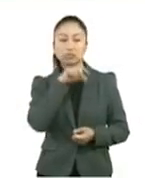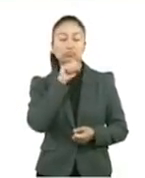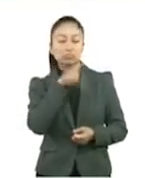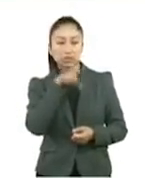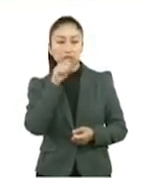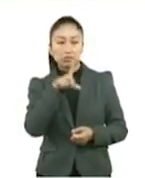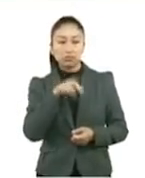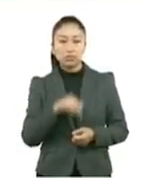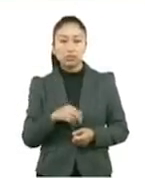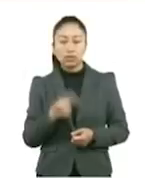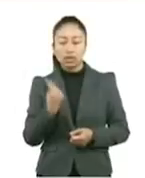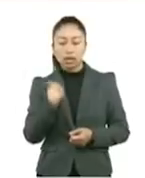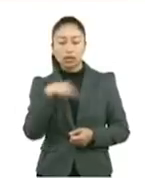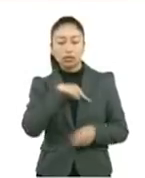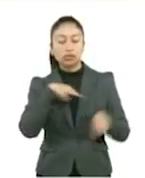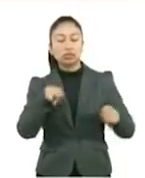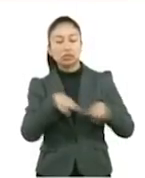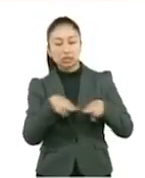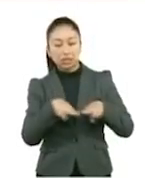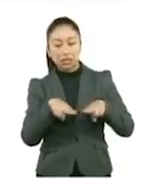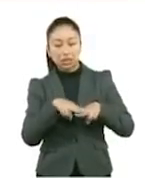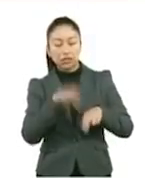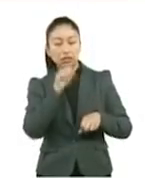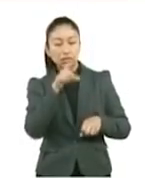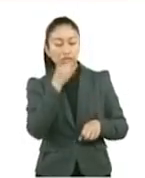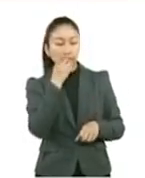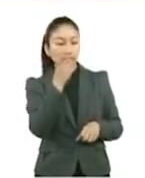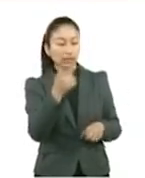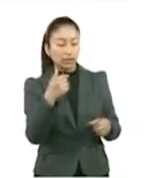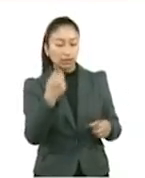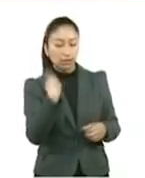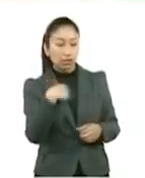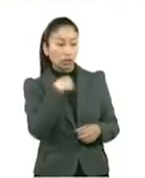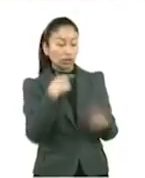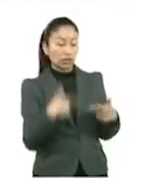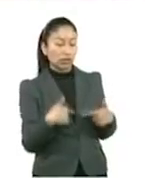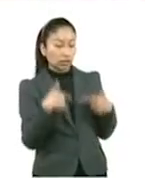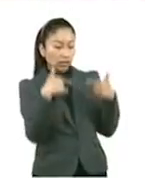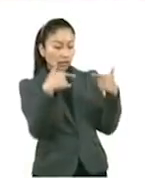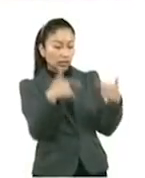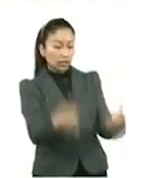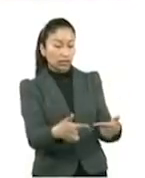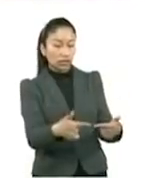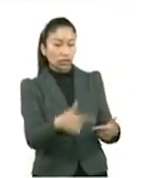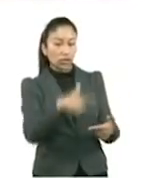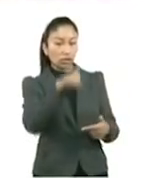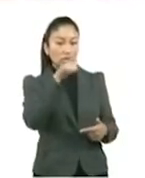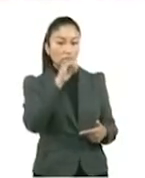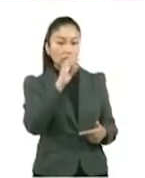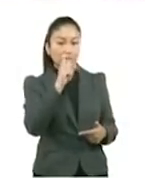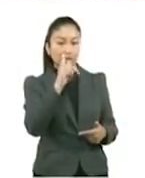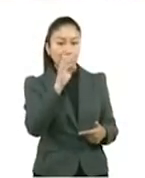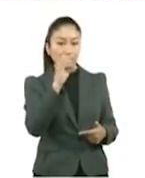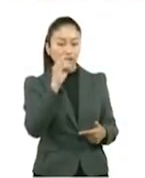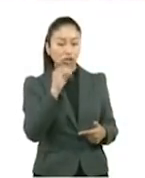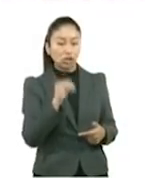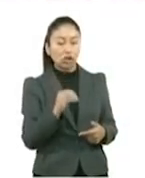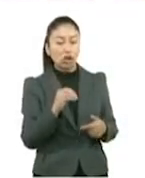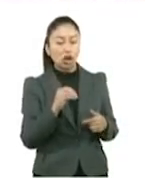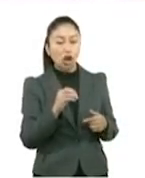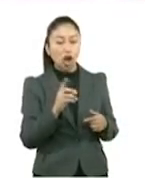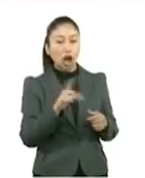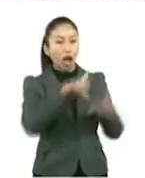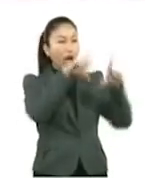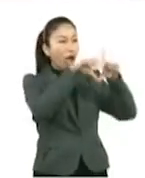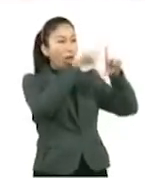nuestros bisnietos, que fuimos parte de la generación que hizo que el litio al presidente López Obrador fuera de las